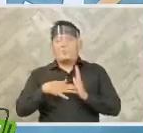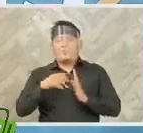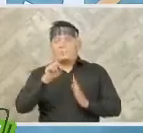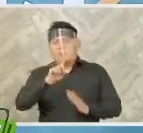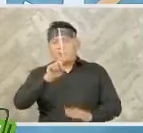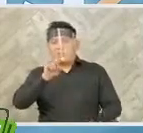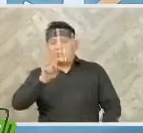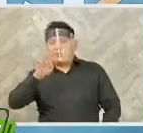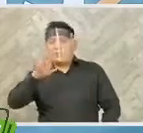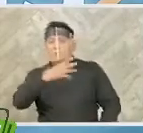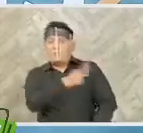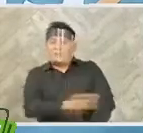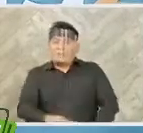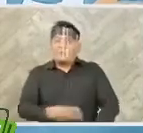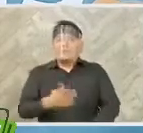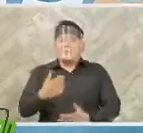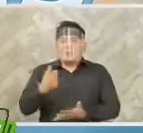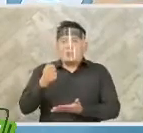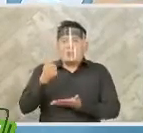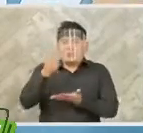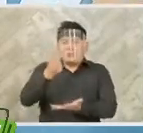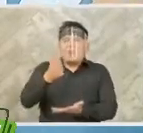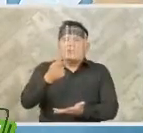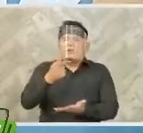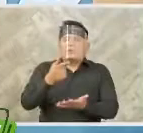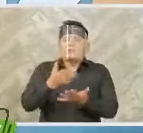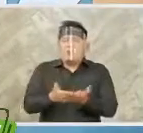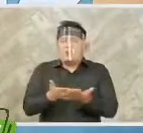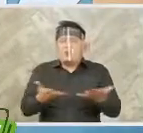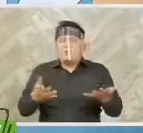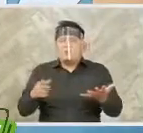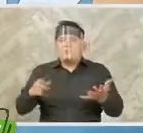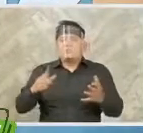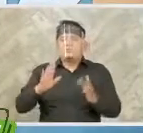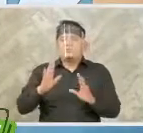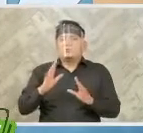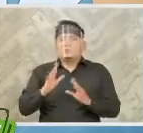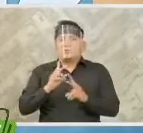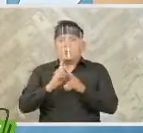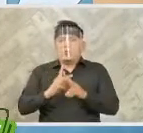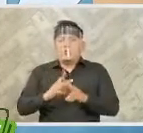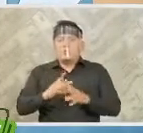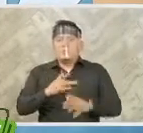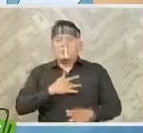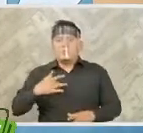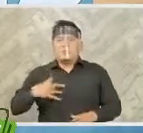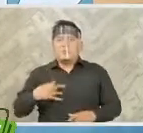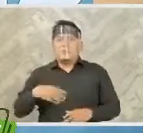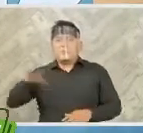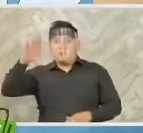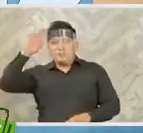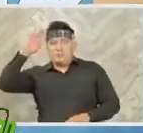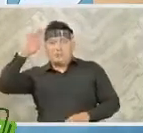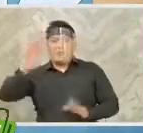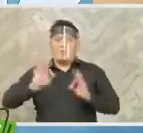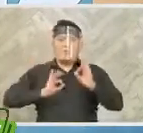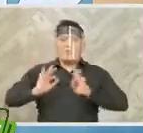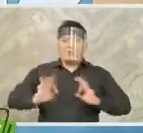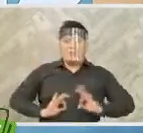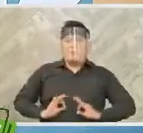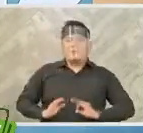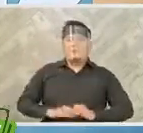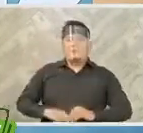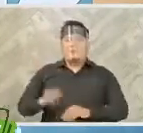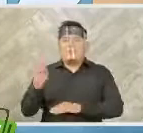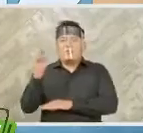de bioseguridad para toda nuestra fuerza pública, para ejército, para policía, para la Unidad Nacional de Protección, para